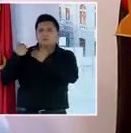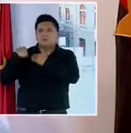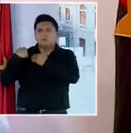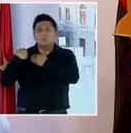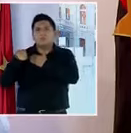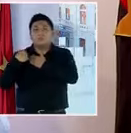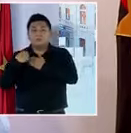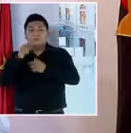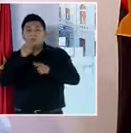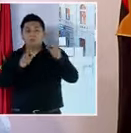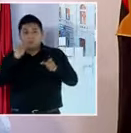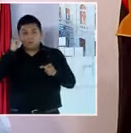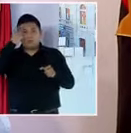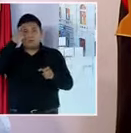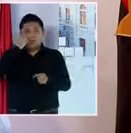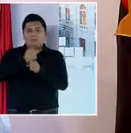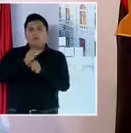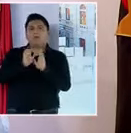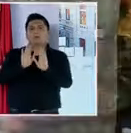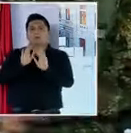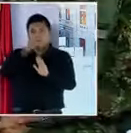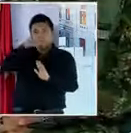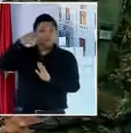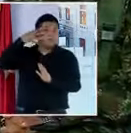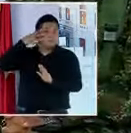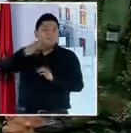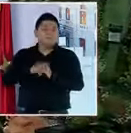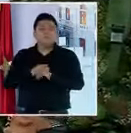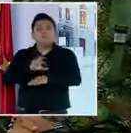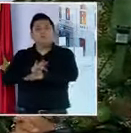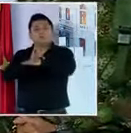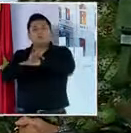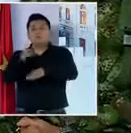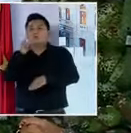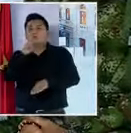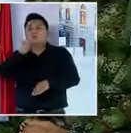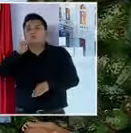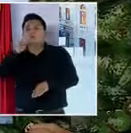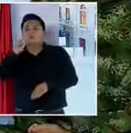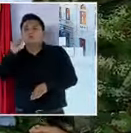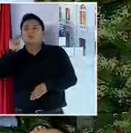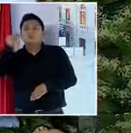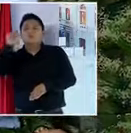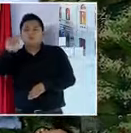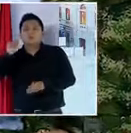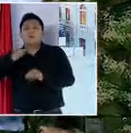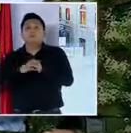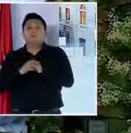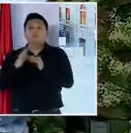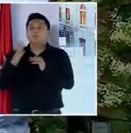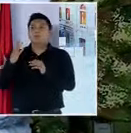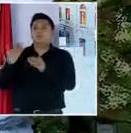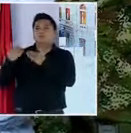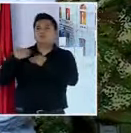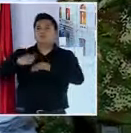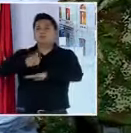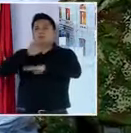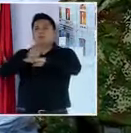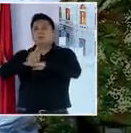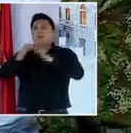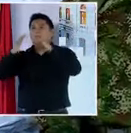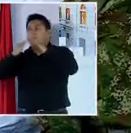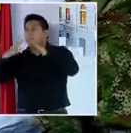Pública para Norte de Santander. A la doctora Susana Quintero, directora de la Casa Museo